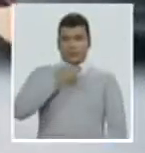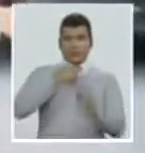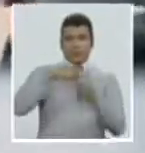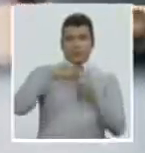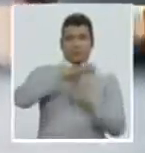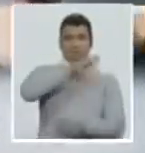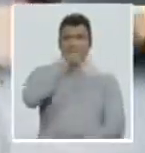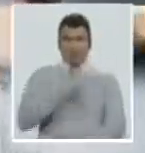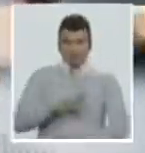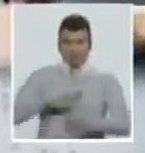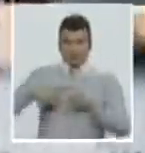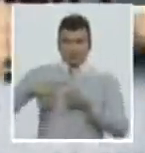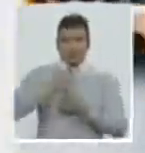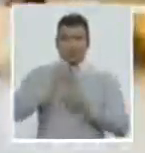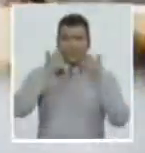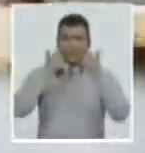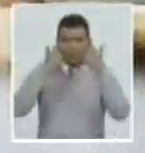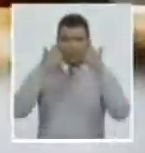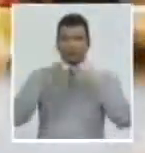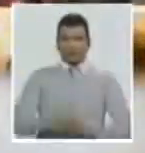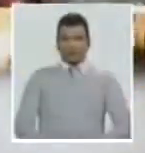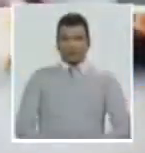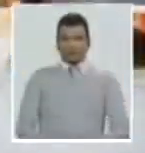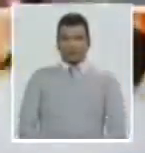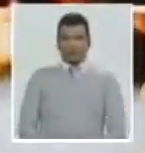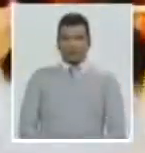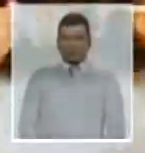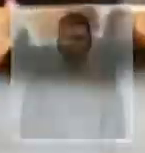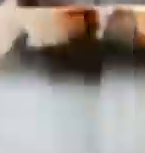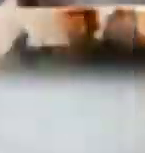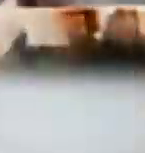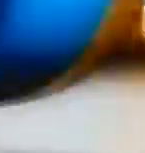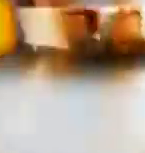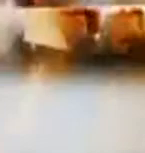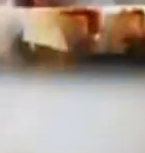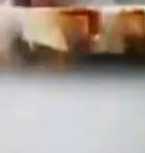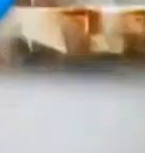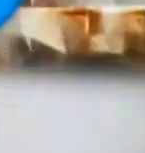Noticiero Más Pacífico, donde la región es noticia.